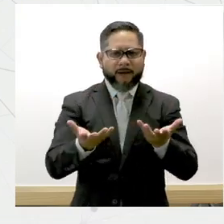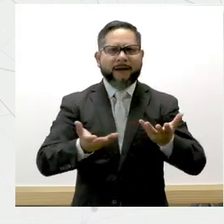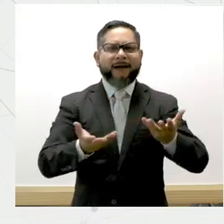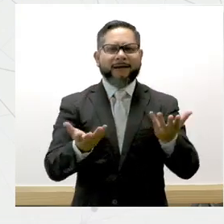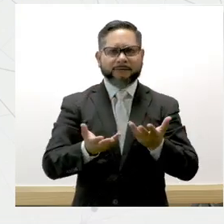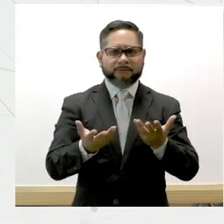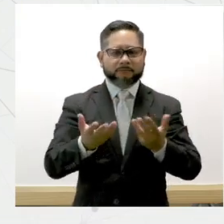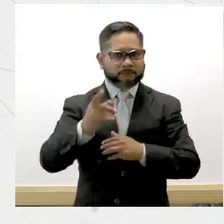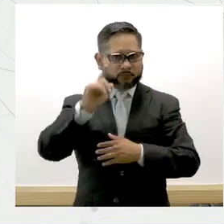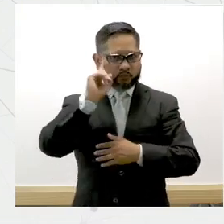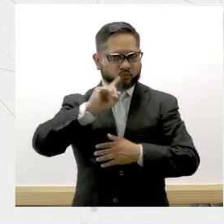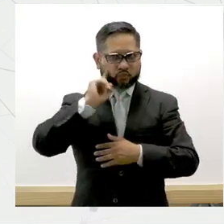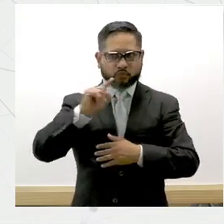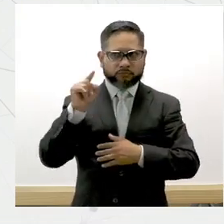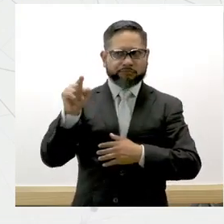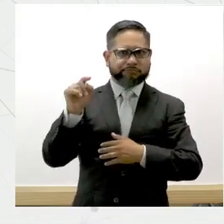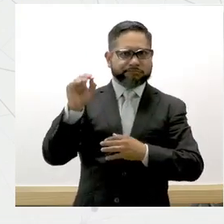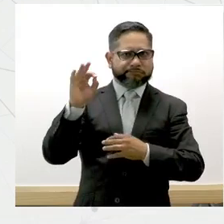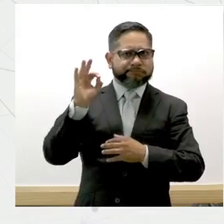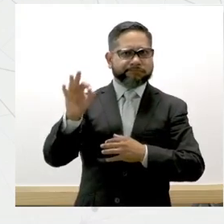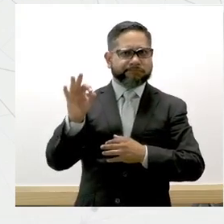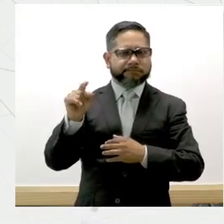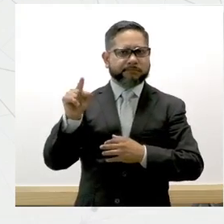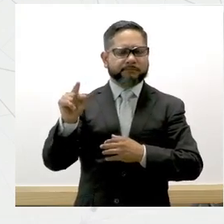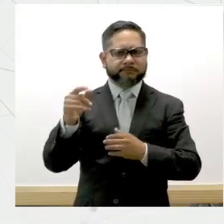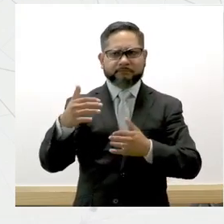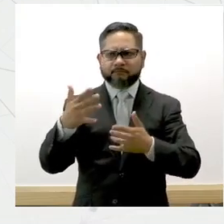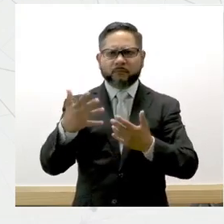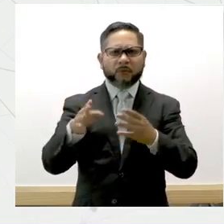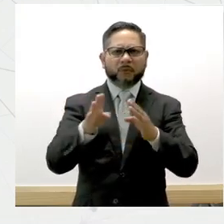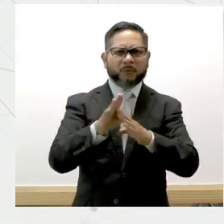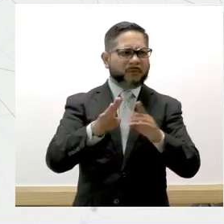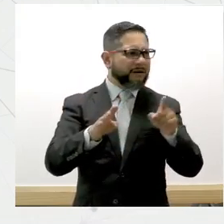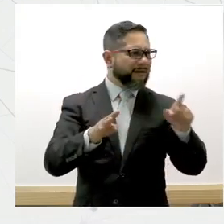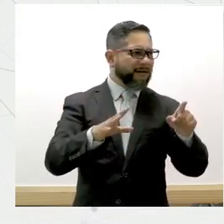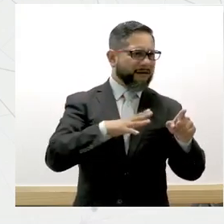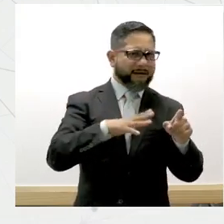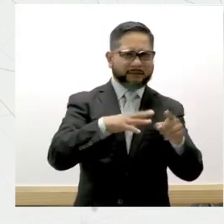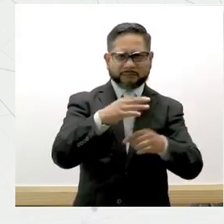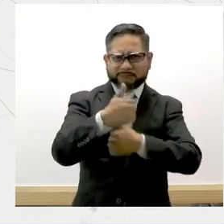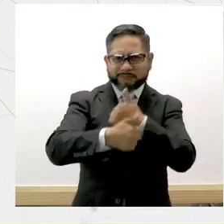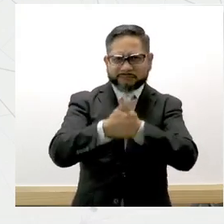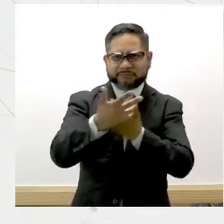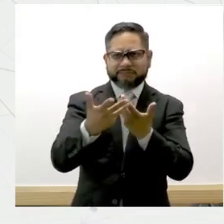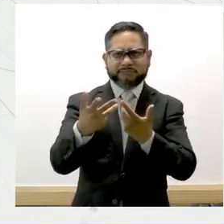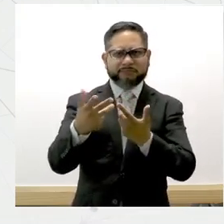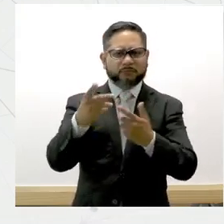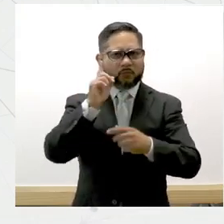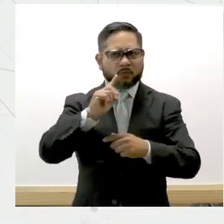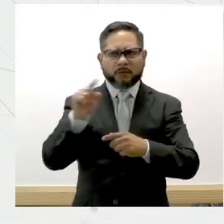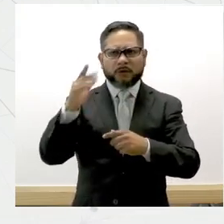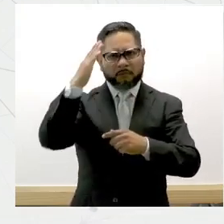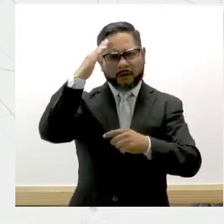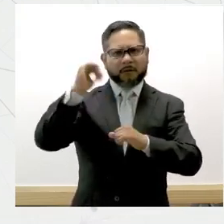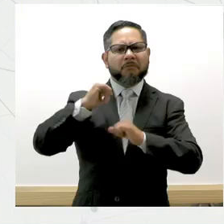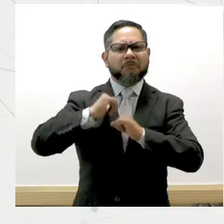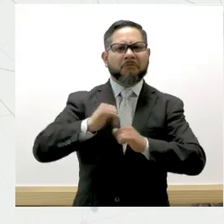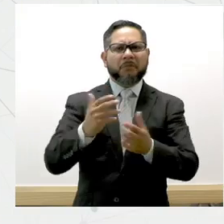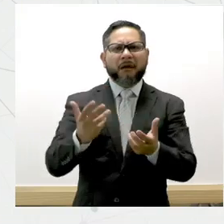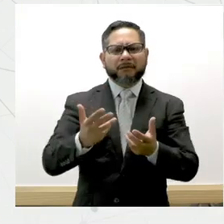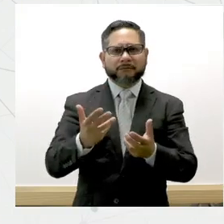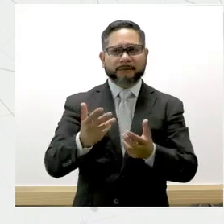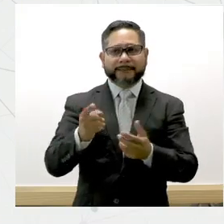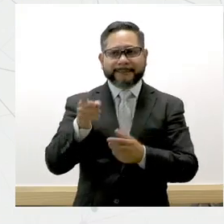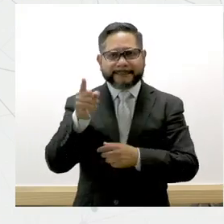mujeres en el sector público, y cuáles son esas competencias de liderazgo? ¿Cómo se ejerce el liderazgo por parte de las mujeres y cómo ese liderazgo debe